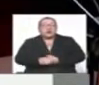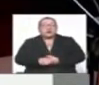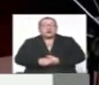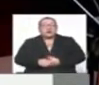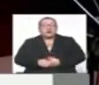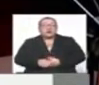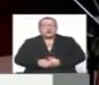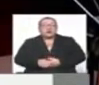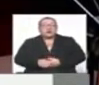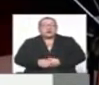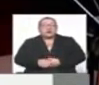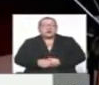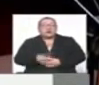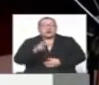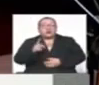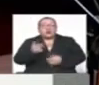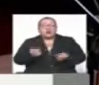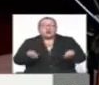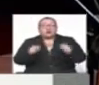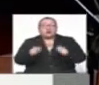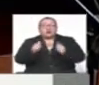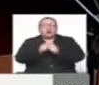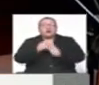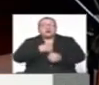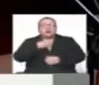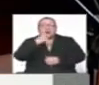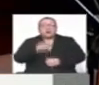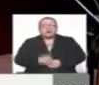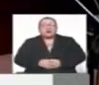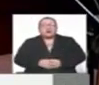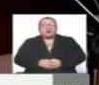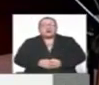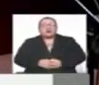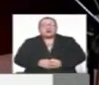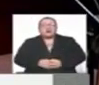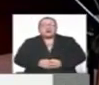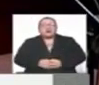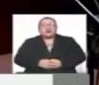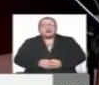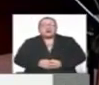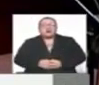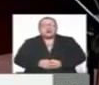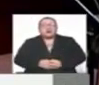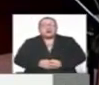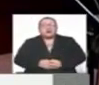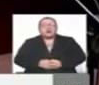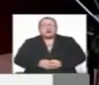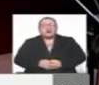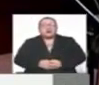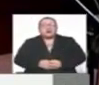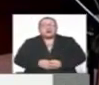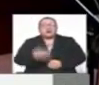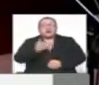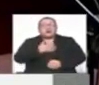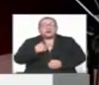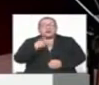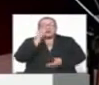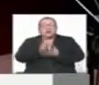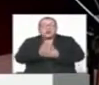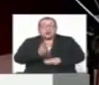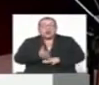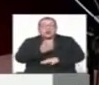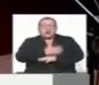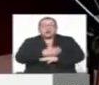caso de Michael urtecho que debería ser el referente que que deben observar los parlamentarios en el año 2013 se le se le